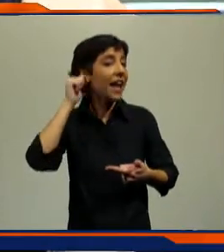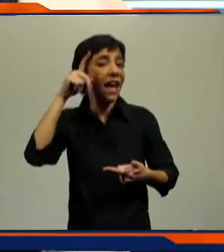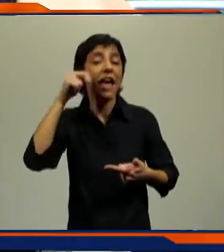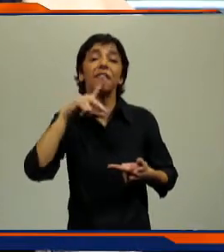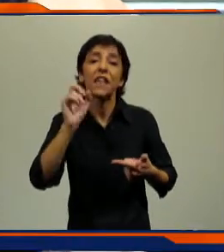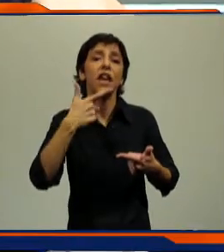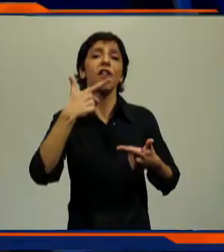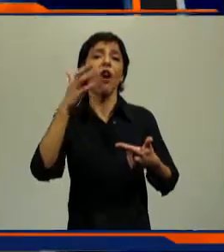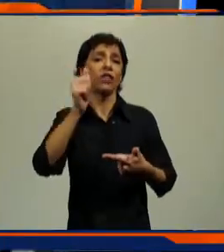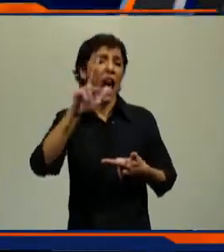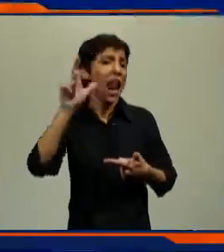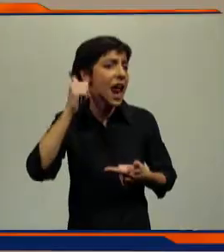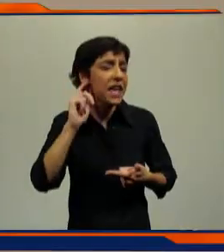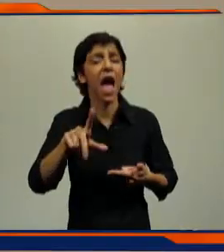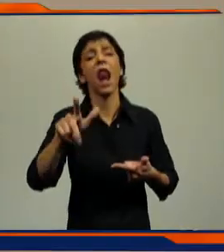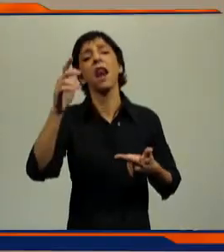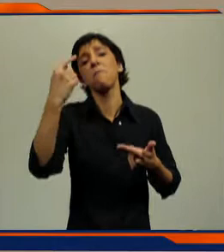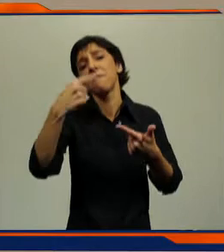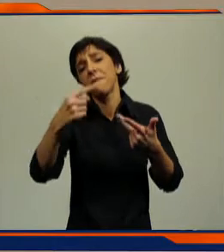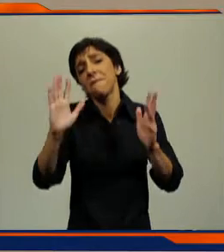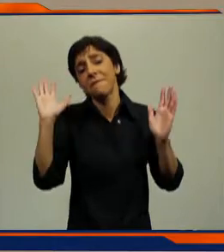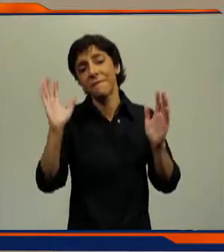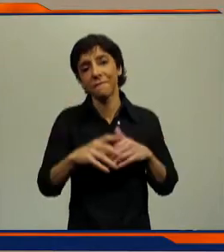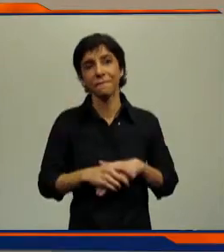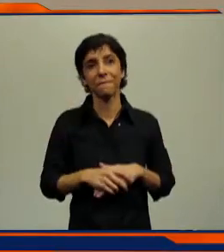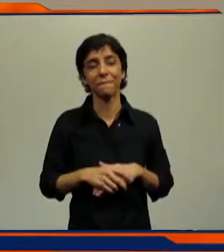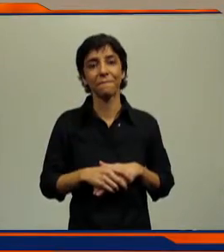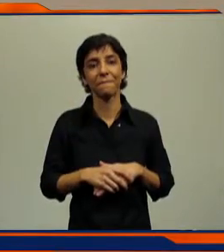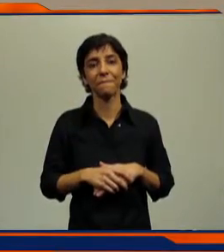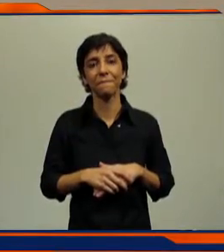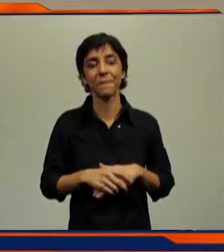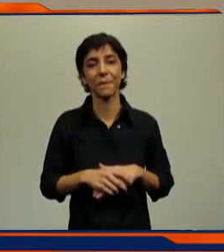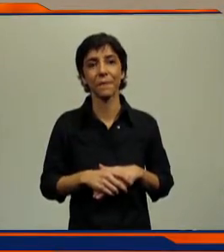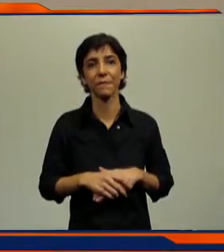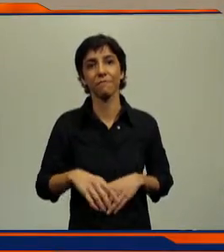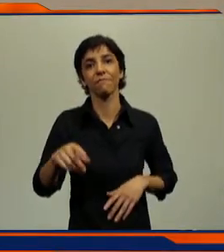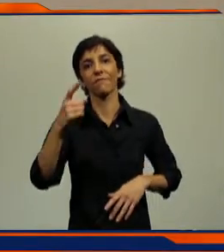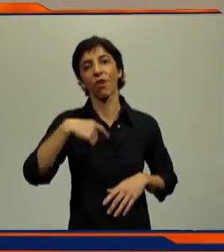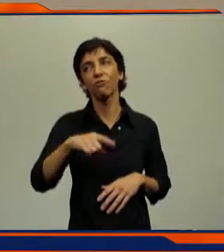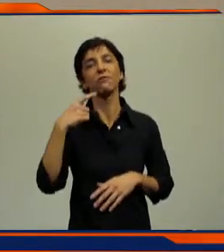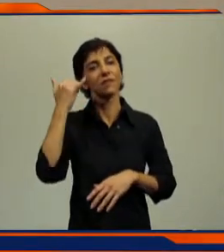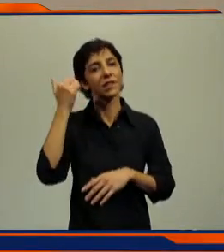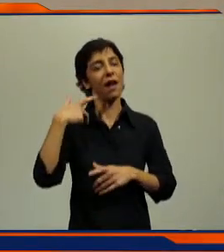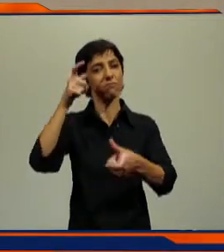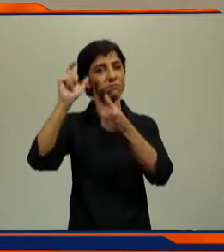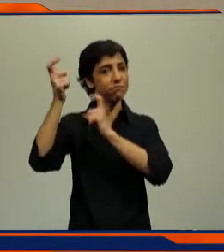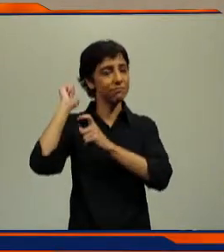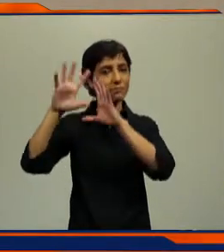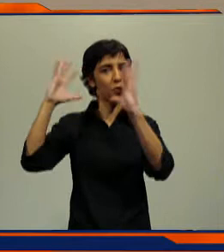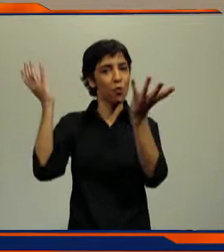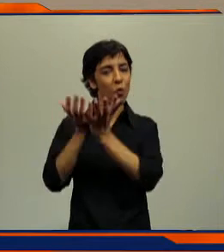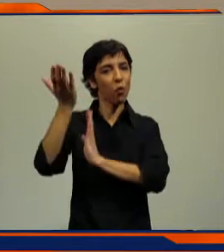hay que ser paciente y esperar cada juego. La expectativa es enorme, ¿no? Porque ya tenemos la experiencia del Mundial pasado, pero bueno, creo